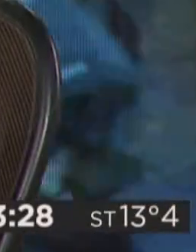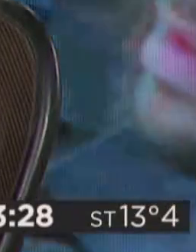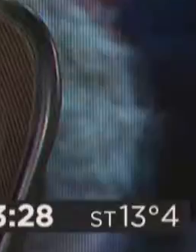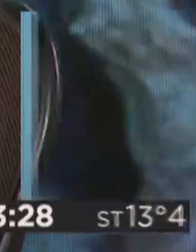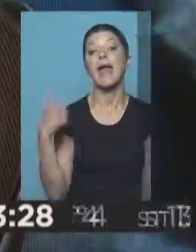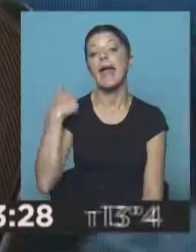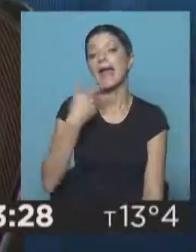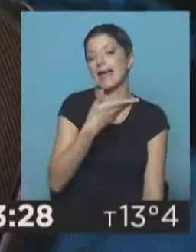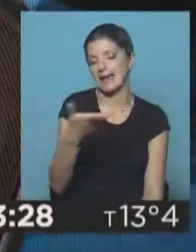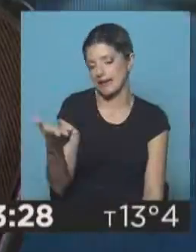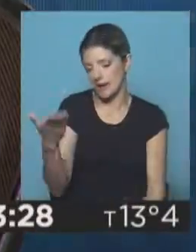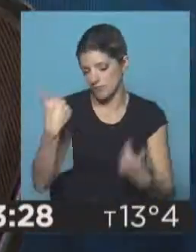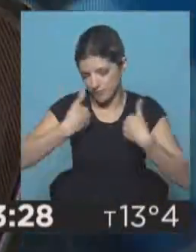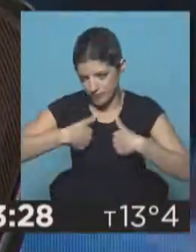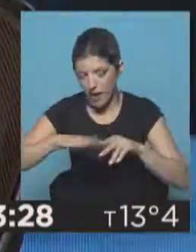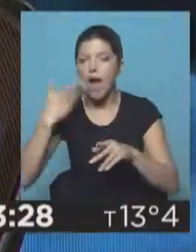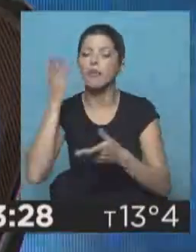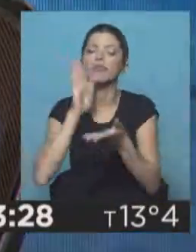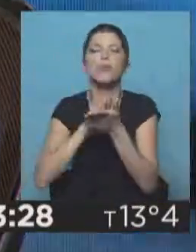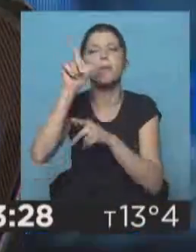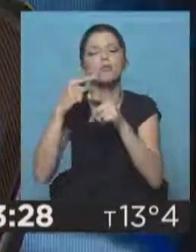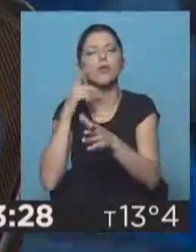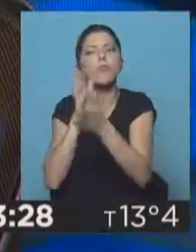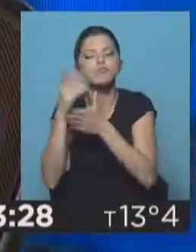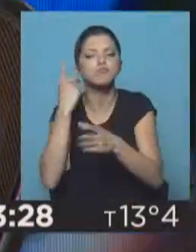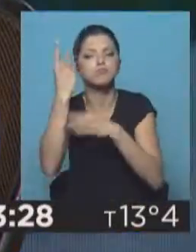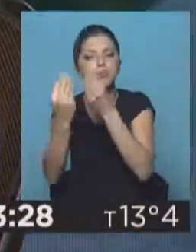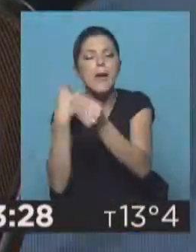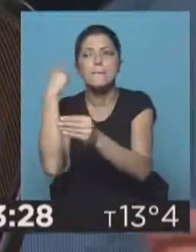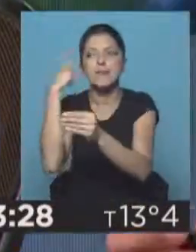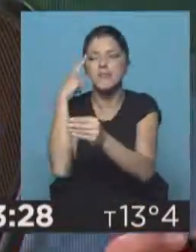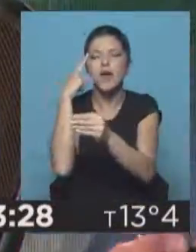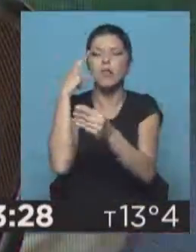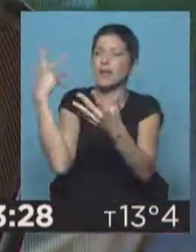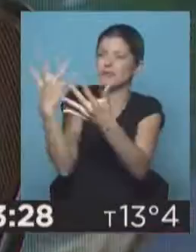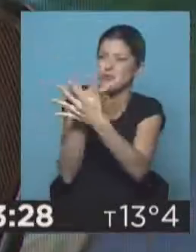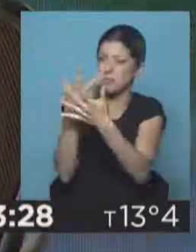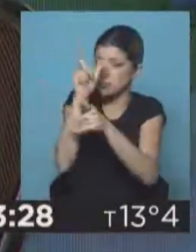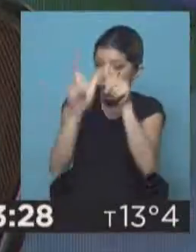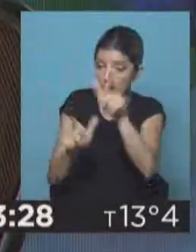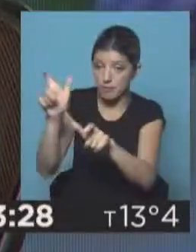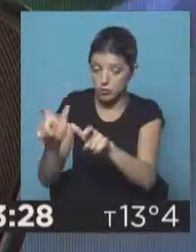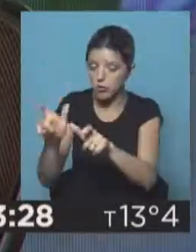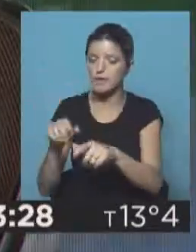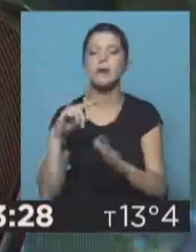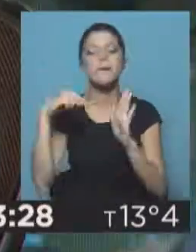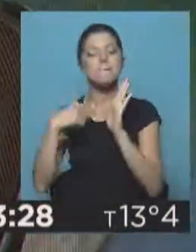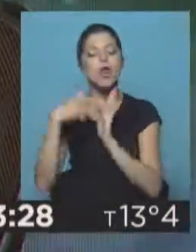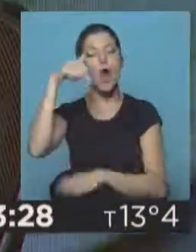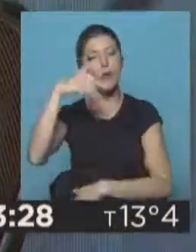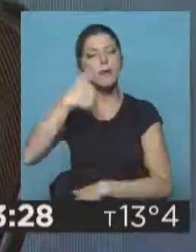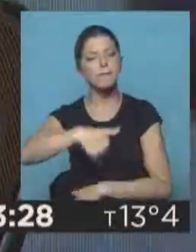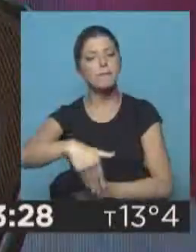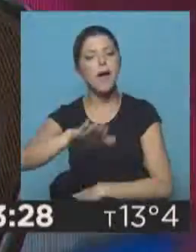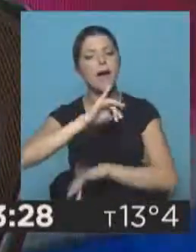Generalmente y naturalmente hablamos del tema de los refugiados desde la perspectiva de la tragedia humanitaria que esto significa. Sin embargo, esta vez decidimos hacer